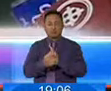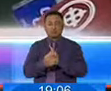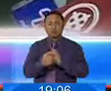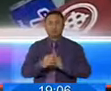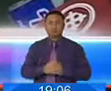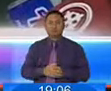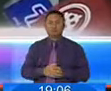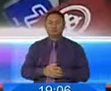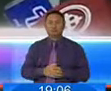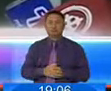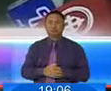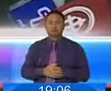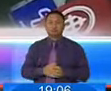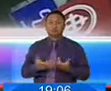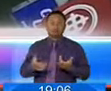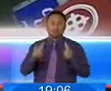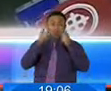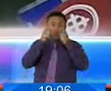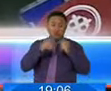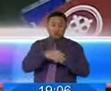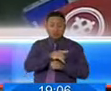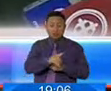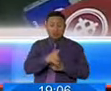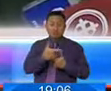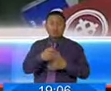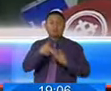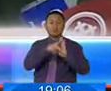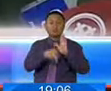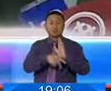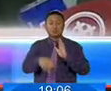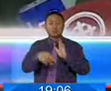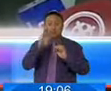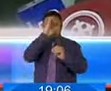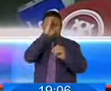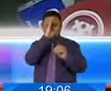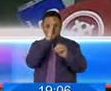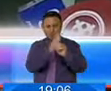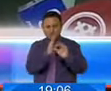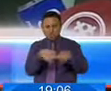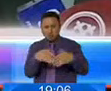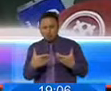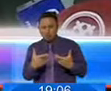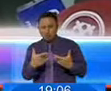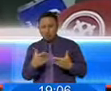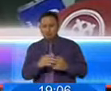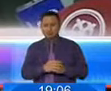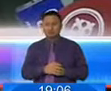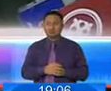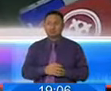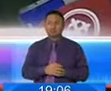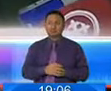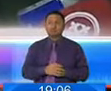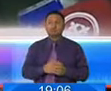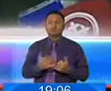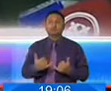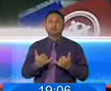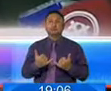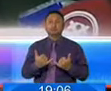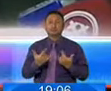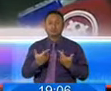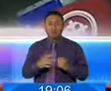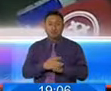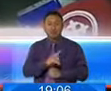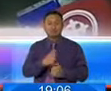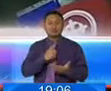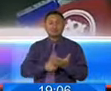también contemplada. Fiscalía aplicando el principio de objetividad, en este caso, al hacer el